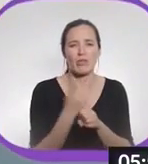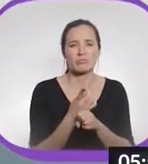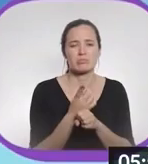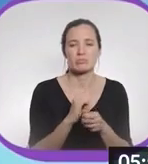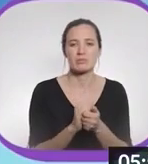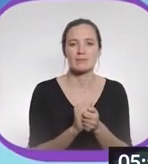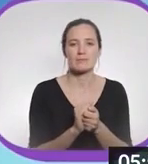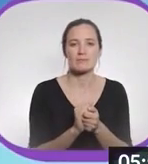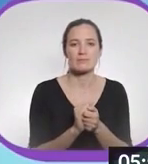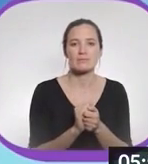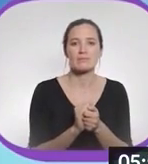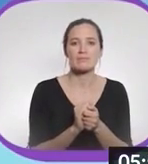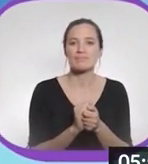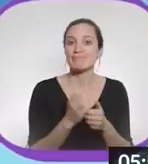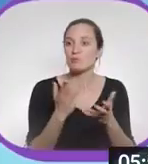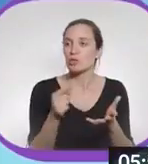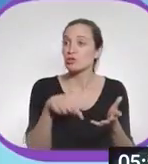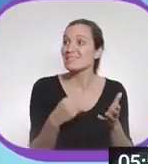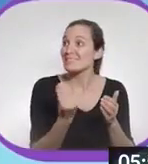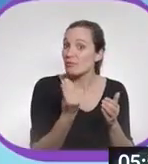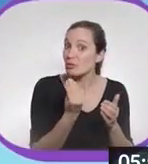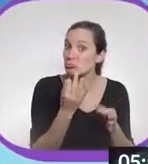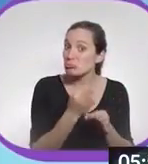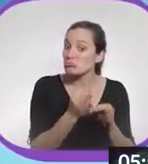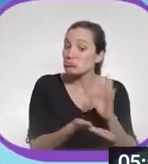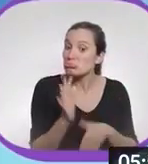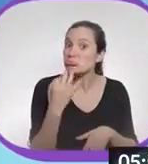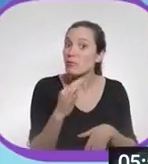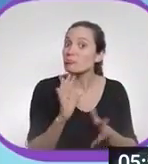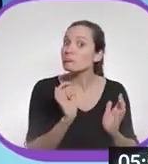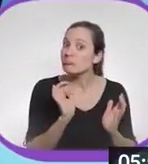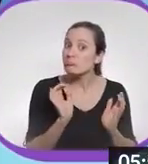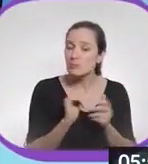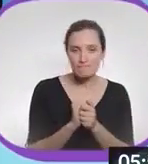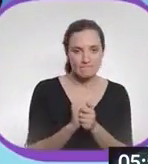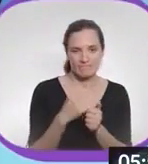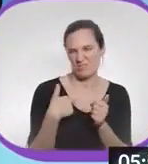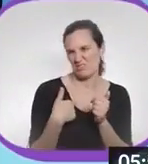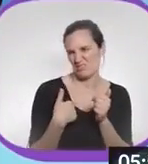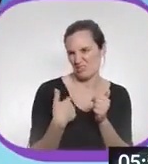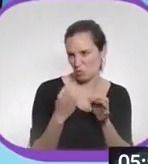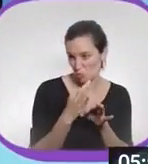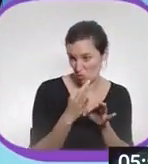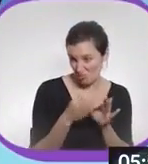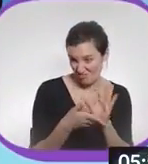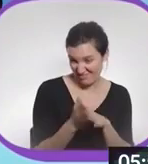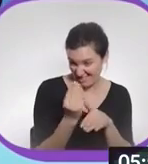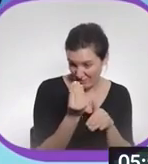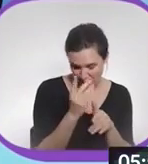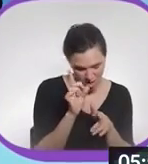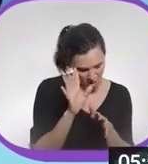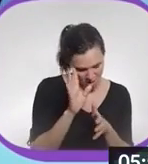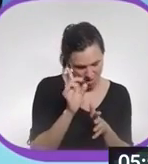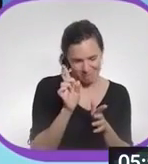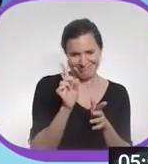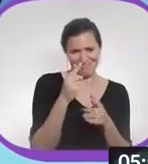cabra! ¡Como sea, Timmy! ¡Es sábado! ¡Debes ir a la escuela! ¡Yo no voy a ir a la escuela un sábado!